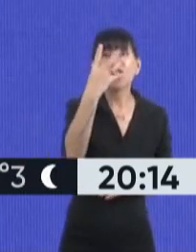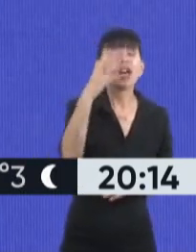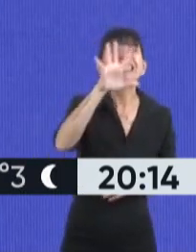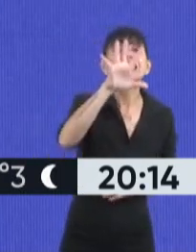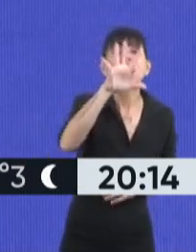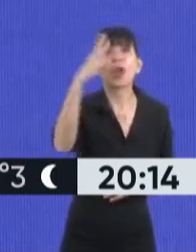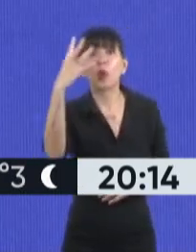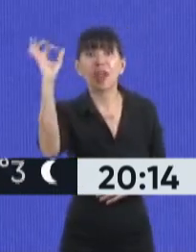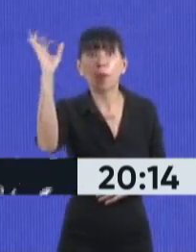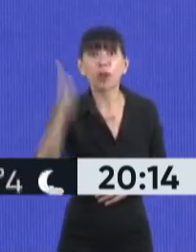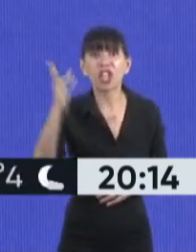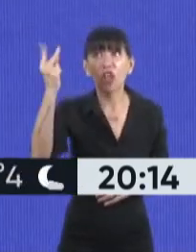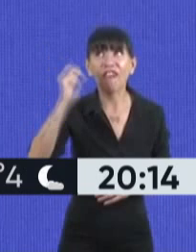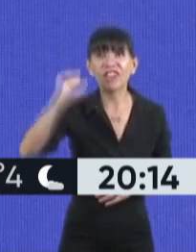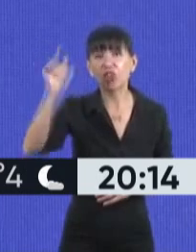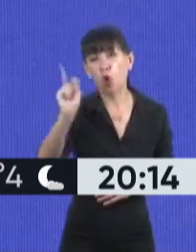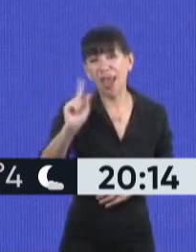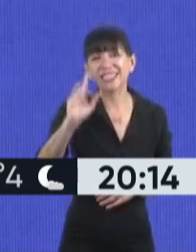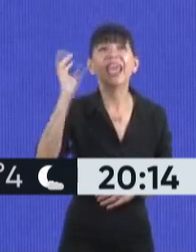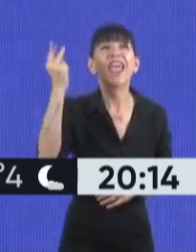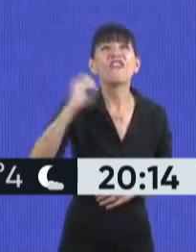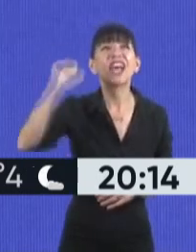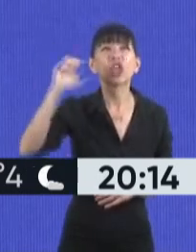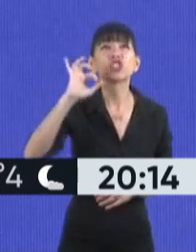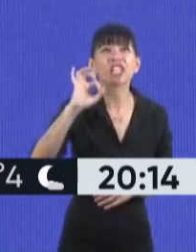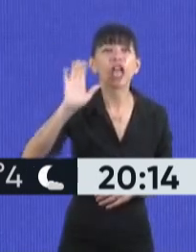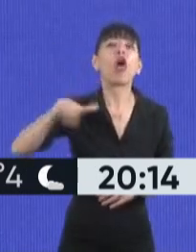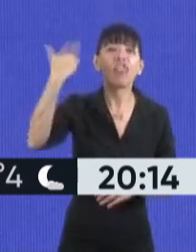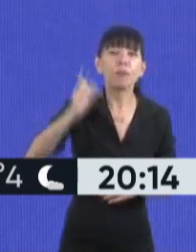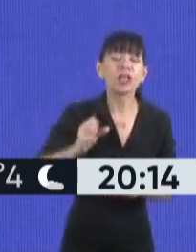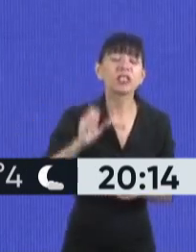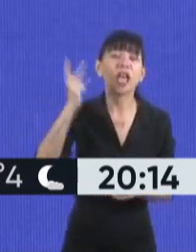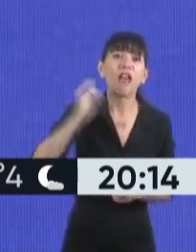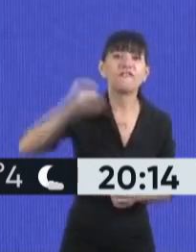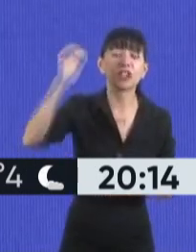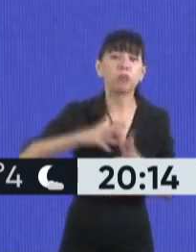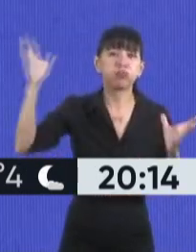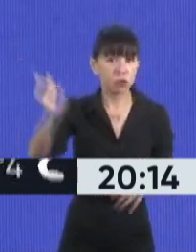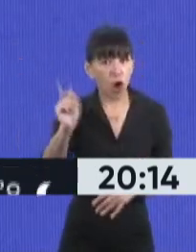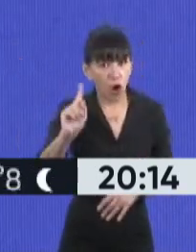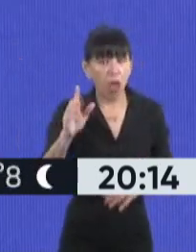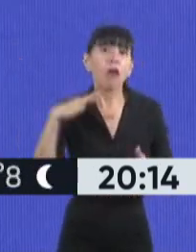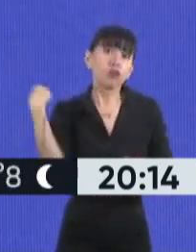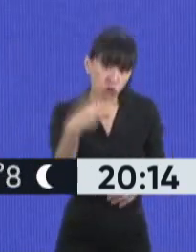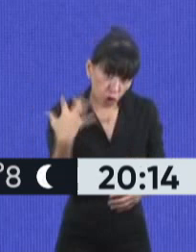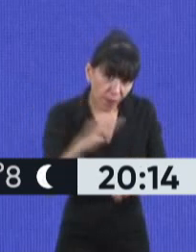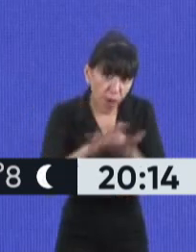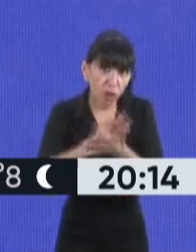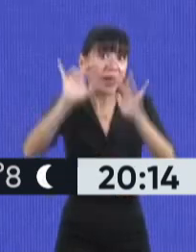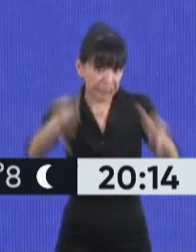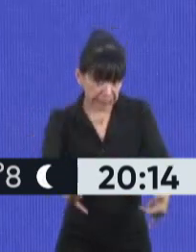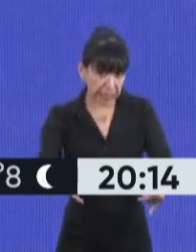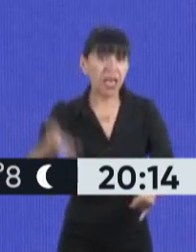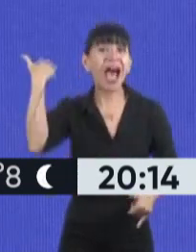recibí cero, ¿eh? Y tenemos que resolverla, claro que tenemos que resolverla. Y cuando yo hacía campaña, decía